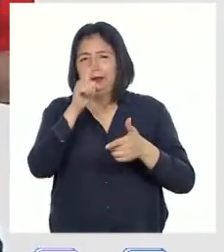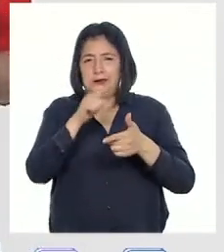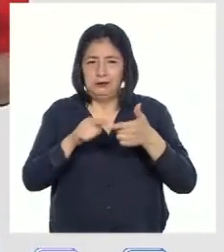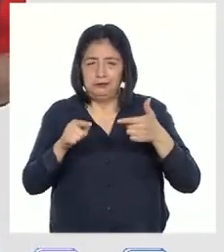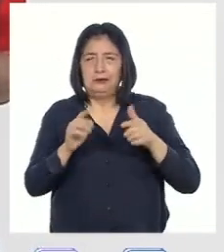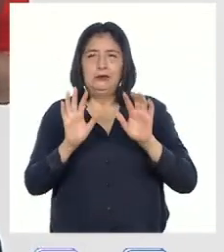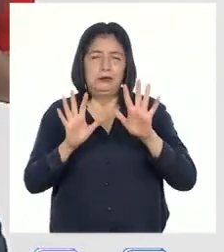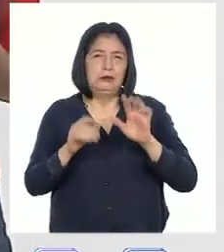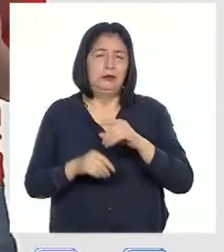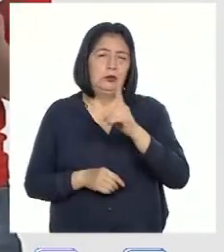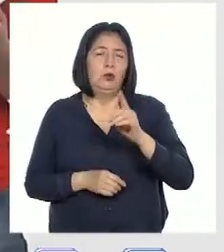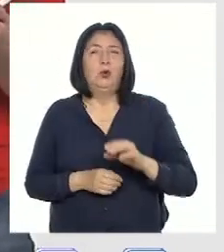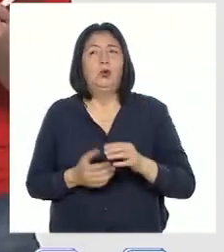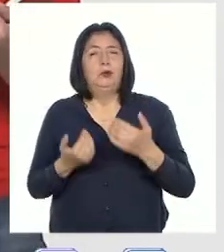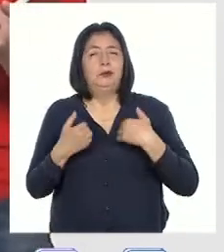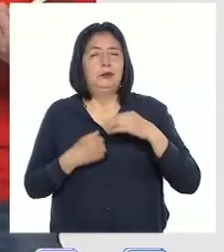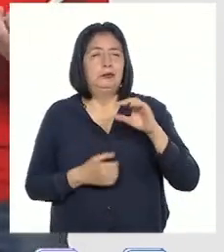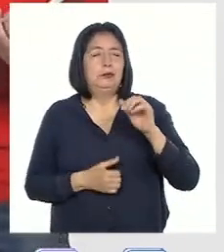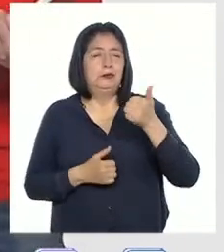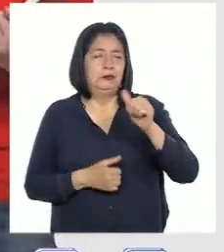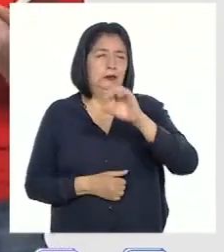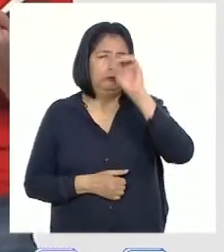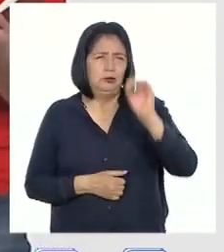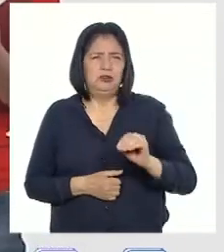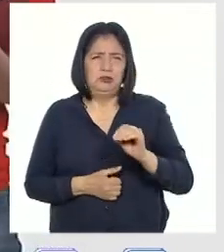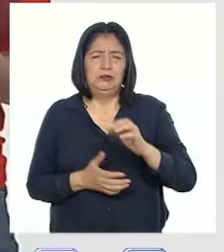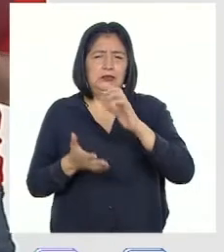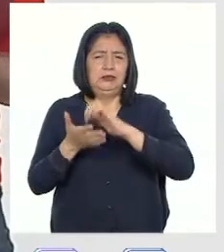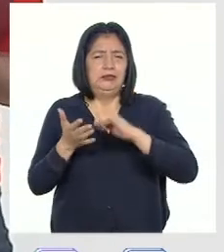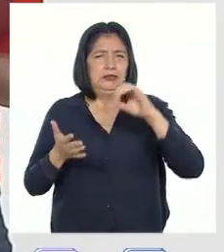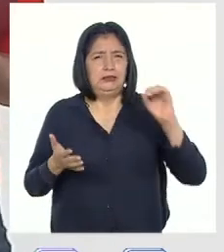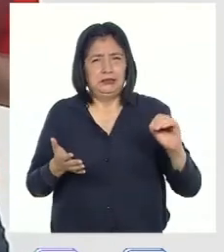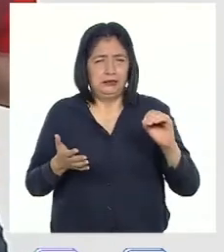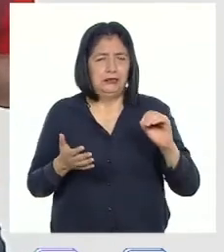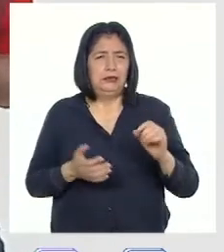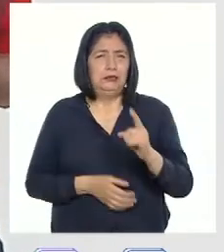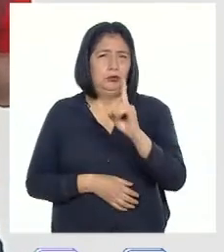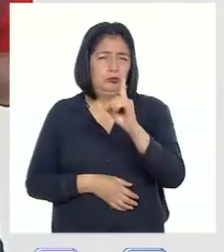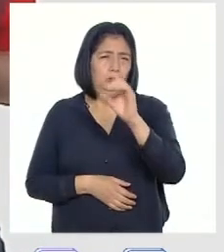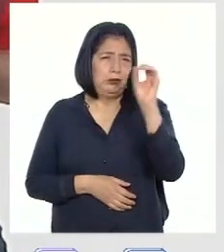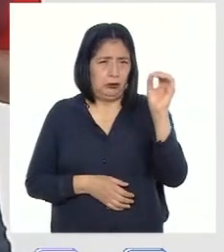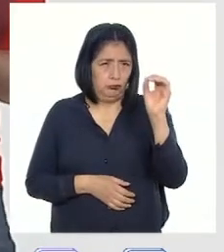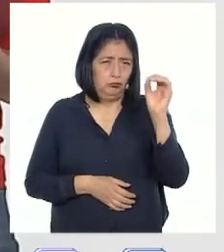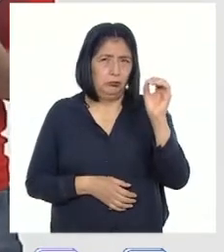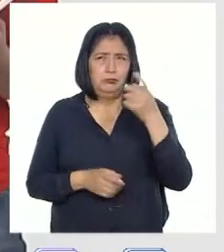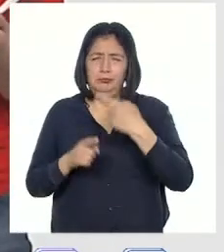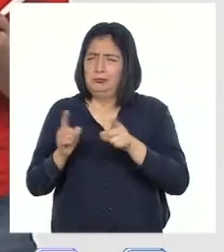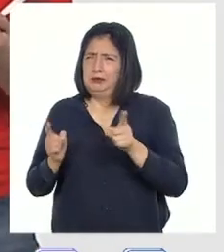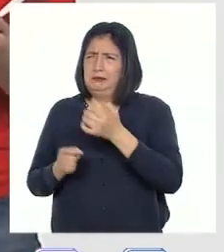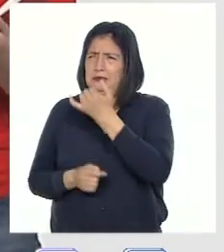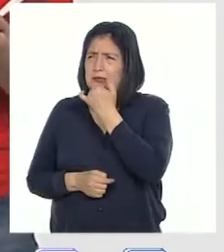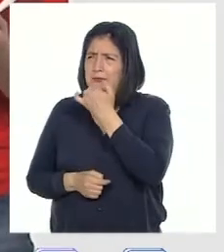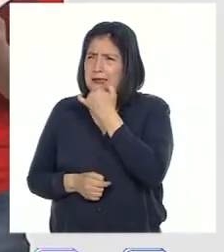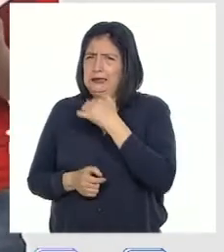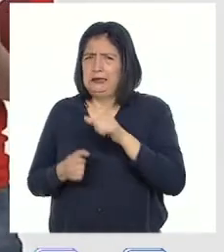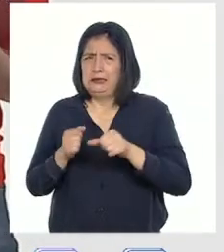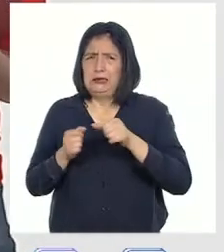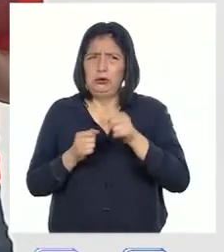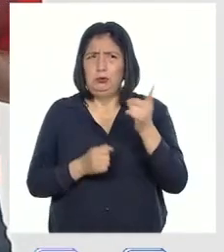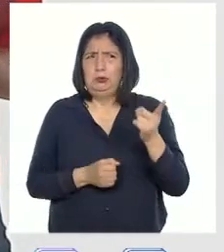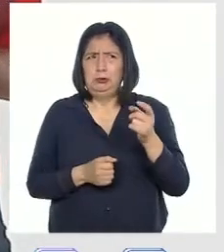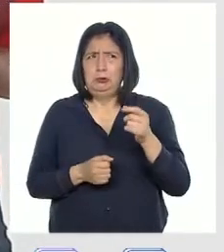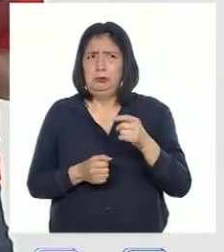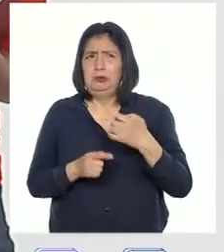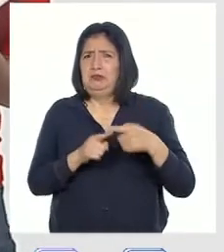para obtener el 10%, bastaba con quitarle a la cantidad total un cero. Pero, ¿qué pasa si la cantidad termina